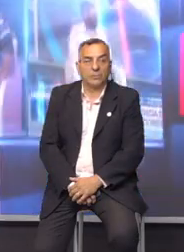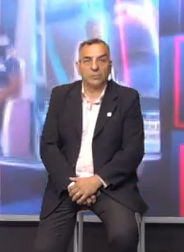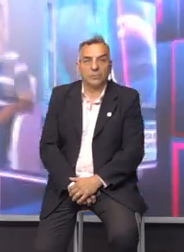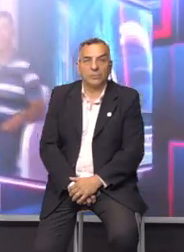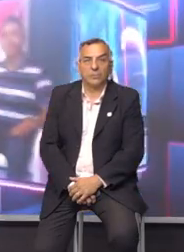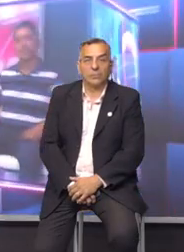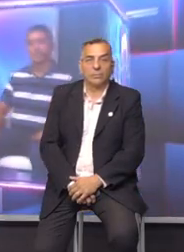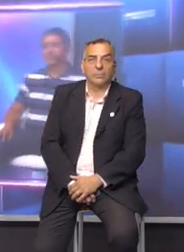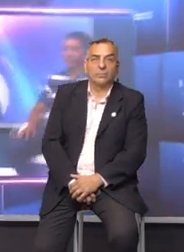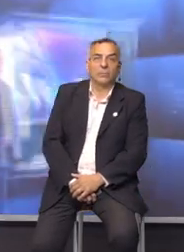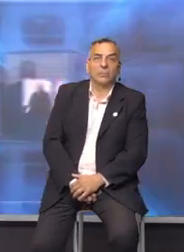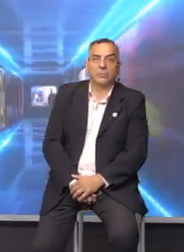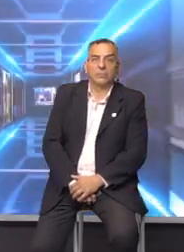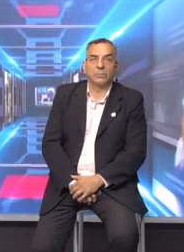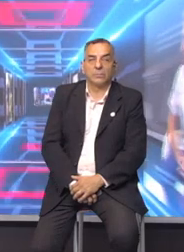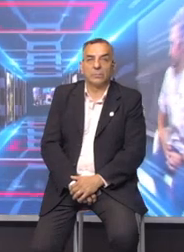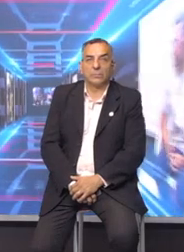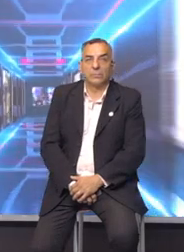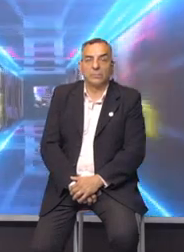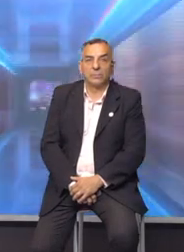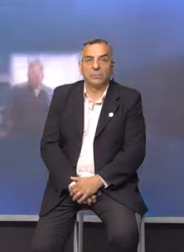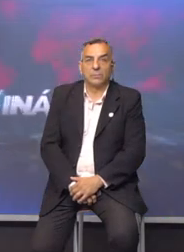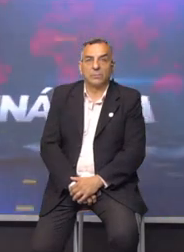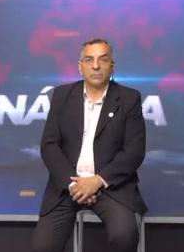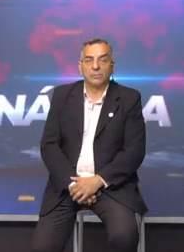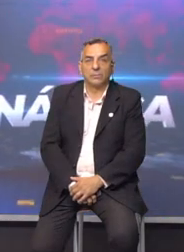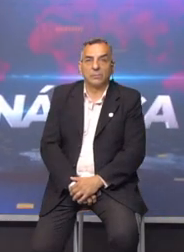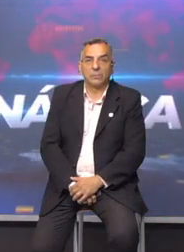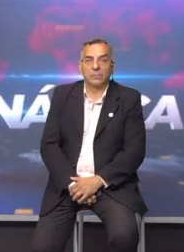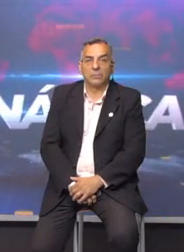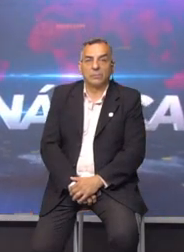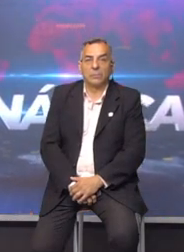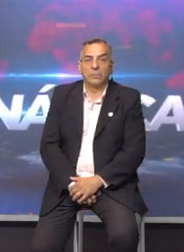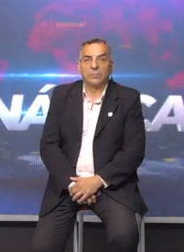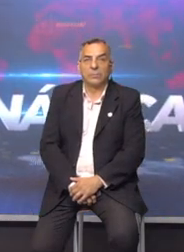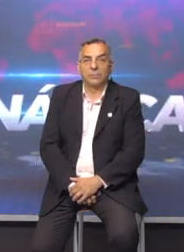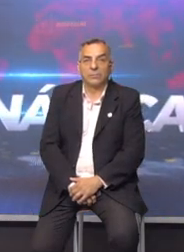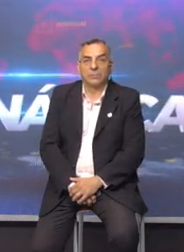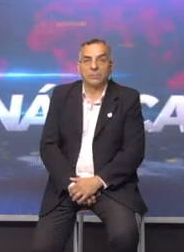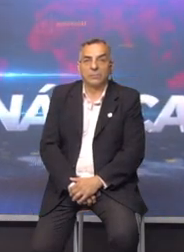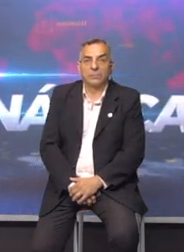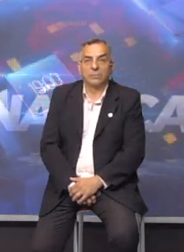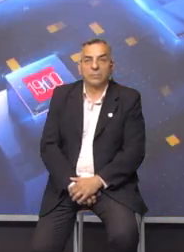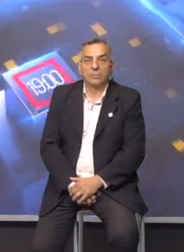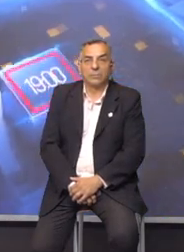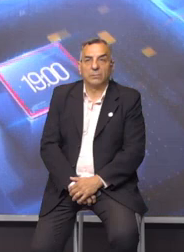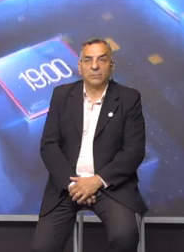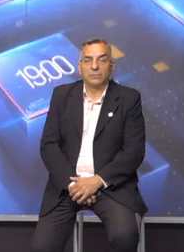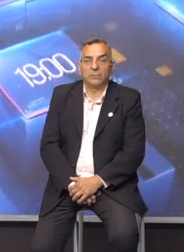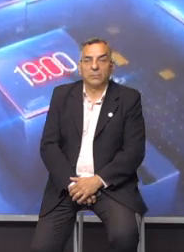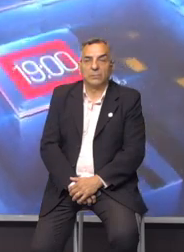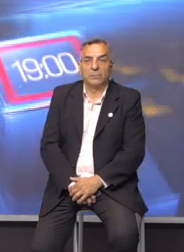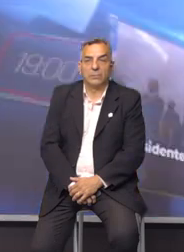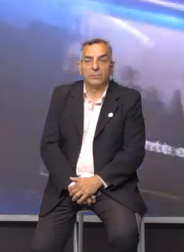en el gobierno y a las presiones internas de determinados sectores sindicales o de agrupaciones sociales que le vienen